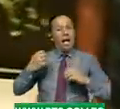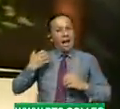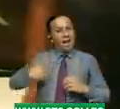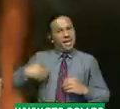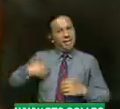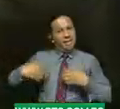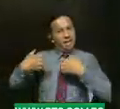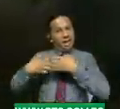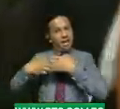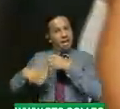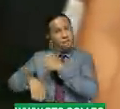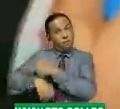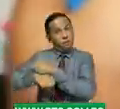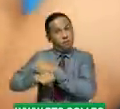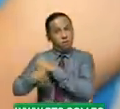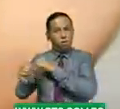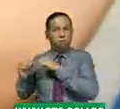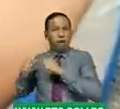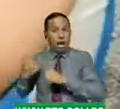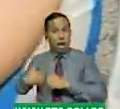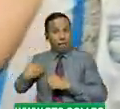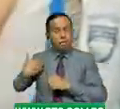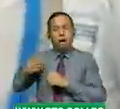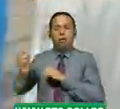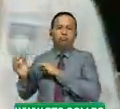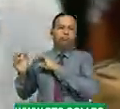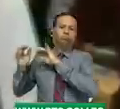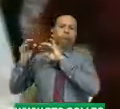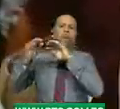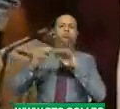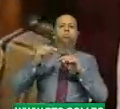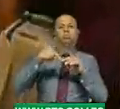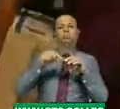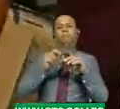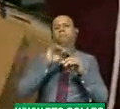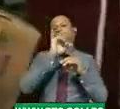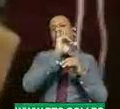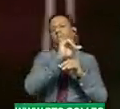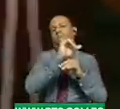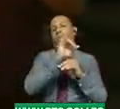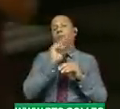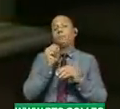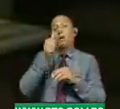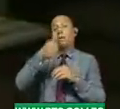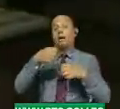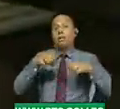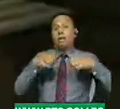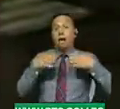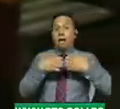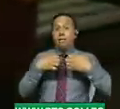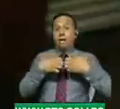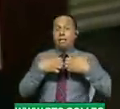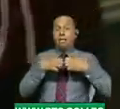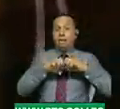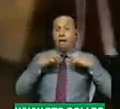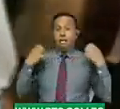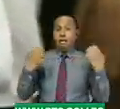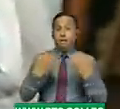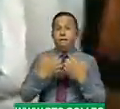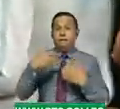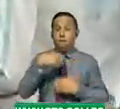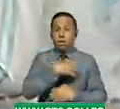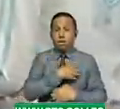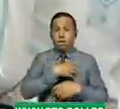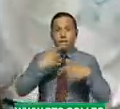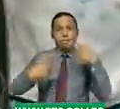para el partido que se va a desarrollar mañana en el Estadio Monumental contra Ecuador a las 18:30. Como podrán ver, aquí les estamos